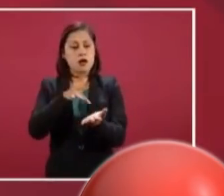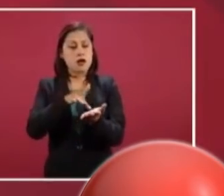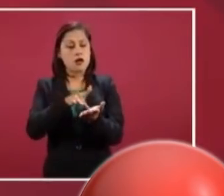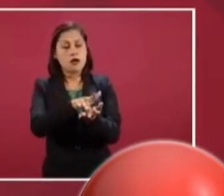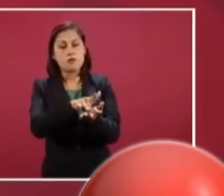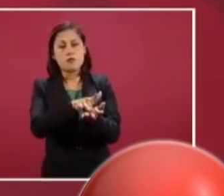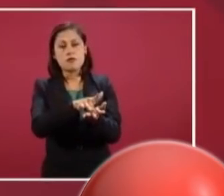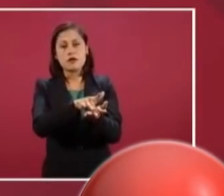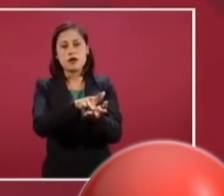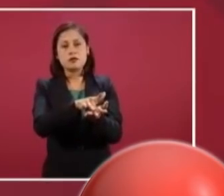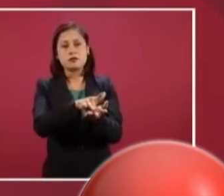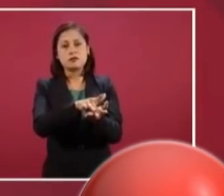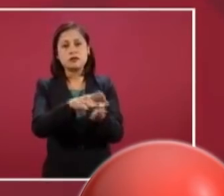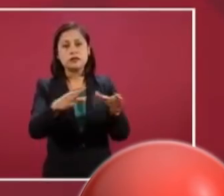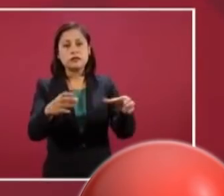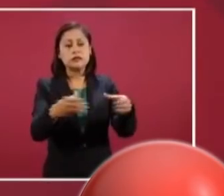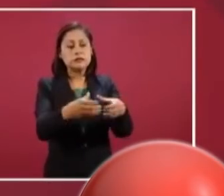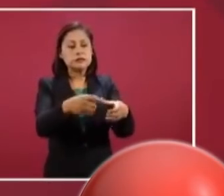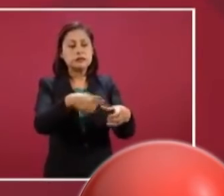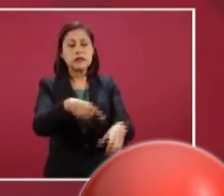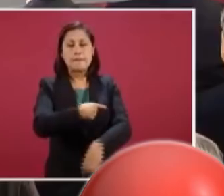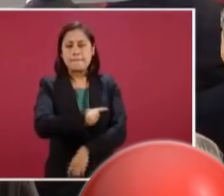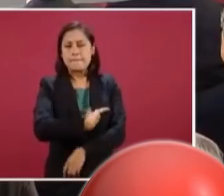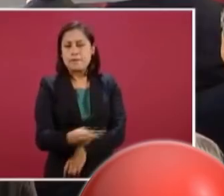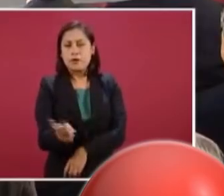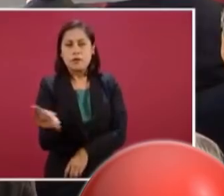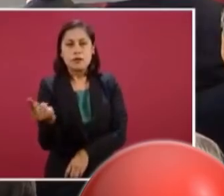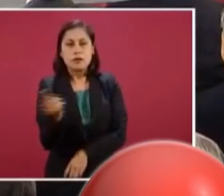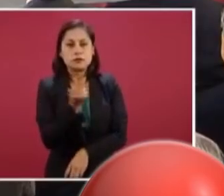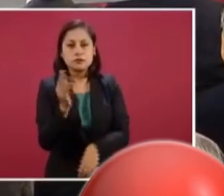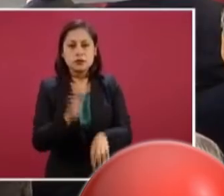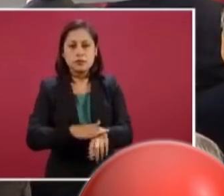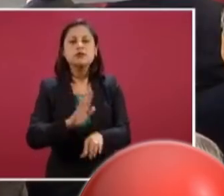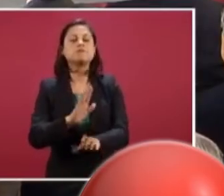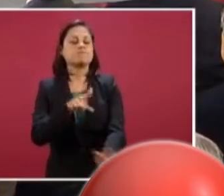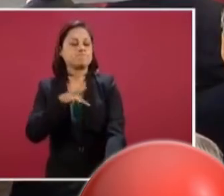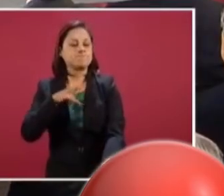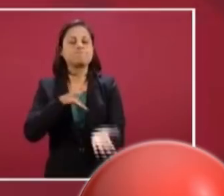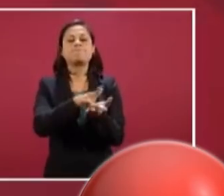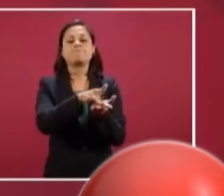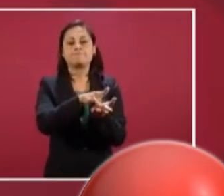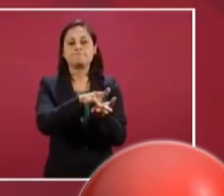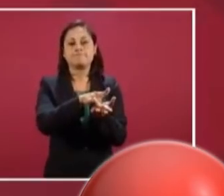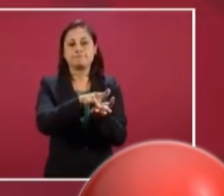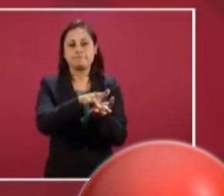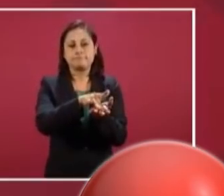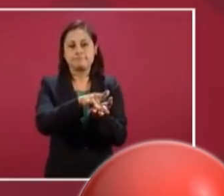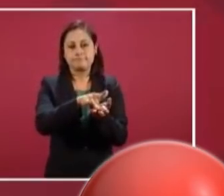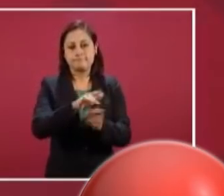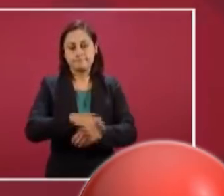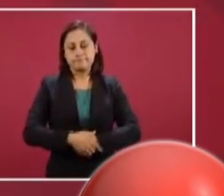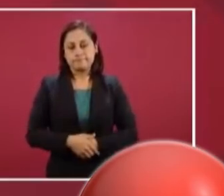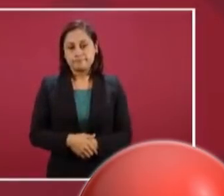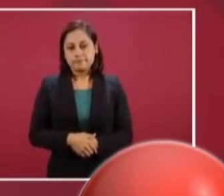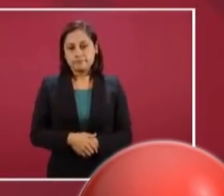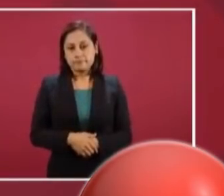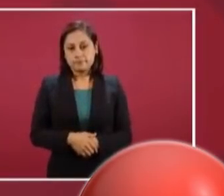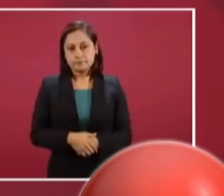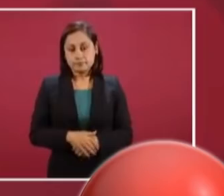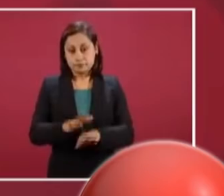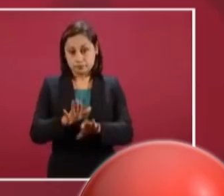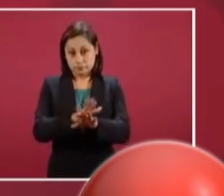gente más pobre, más necesitada del país. Este